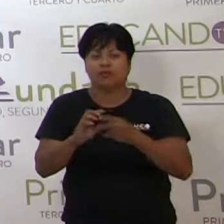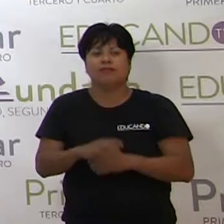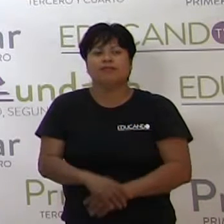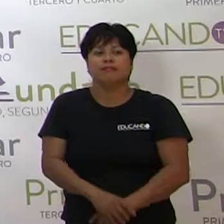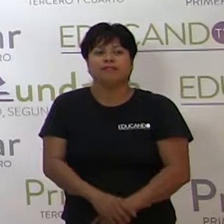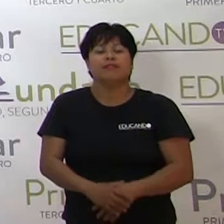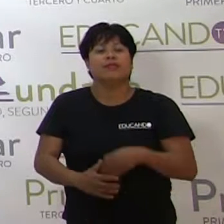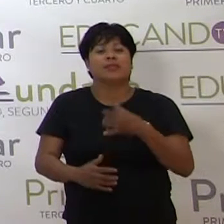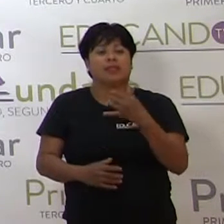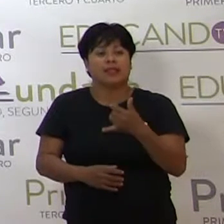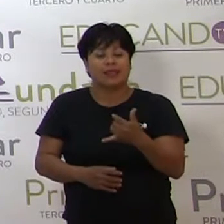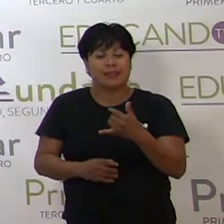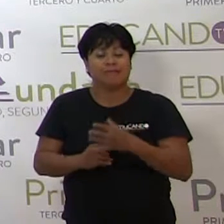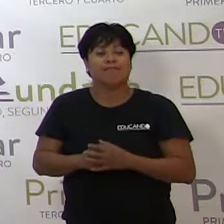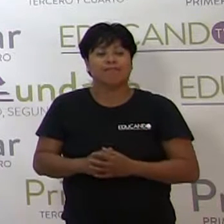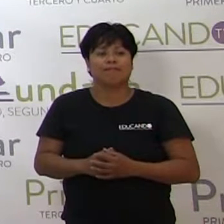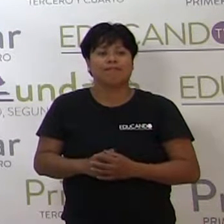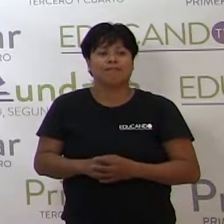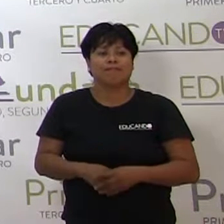Y